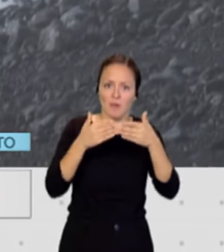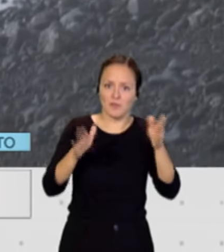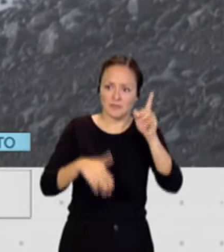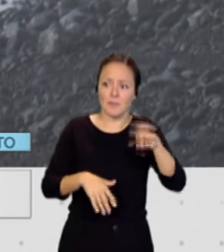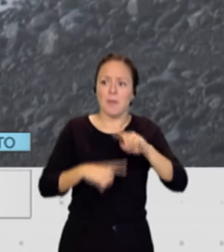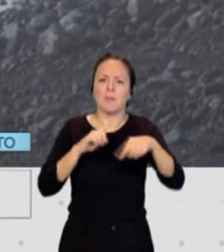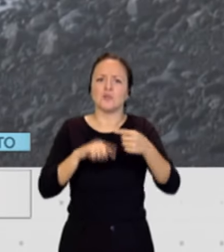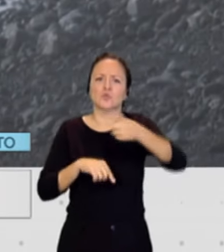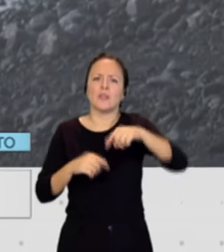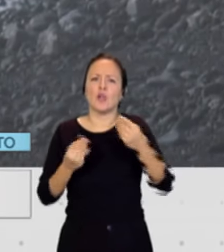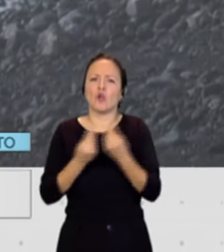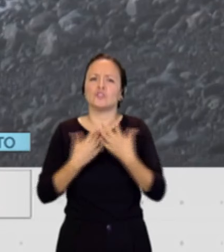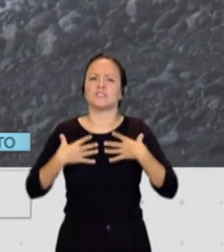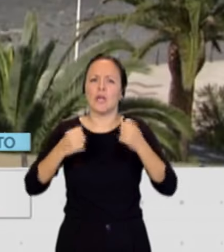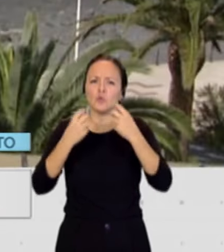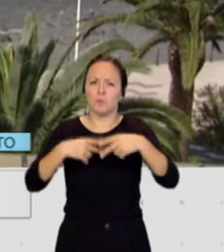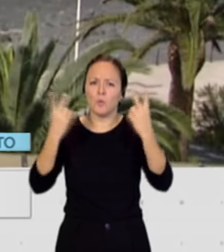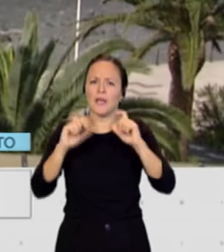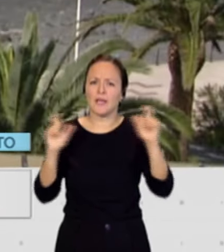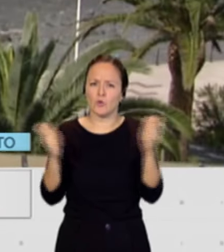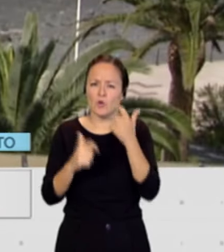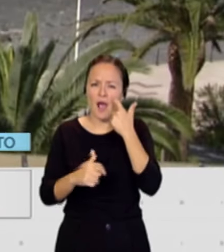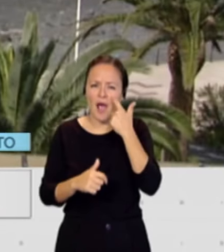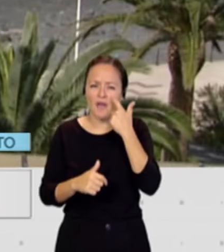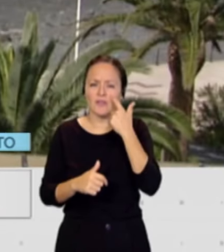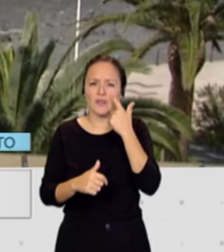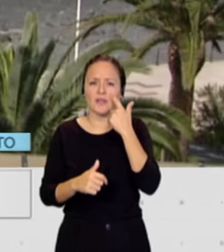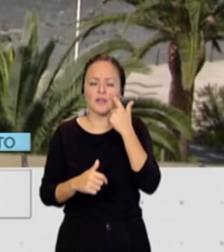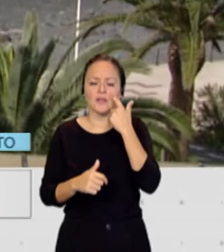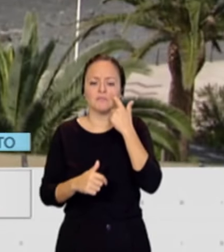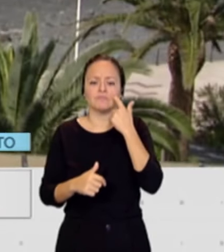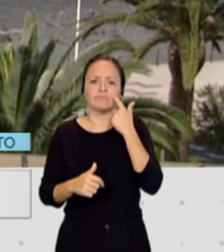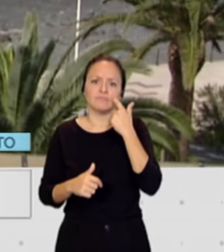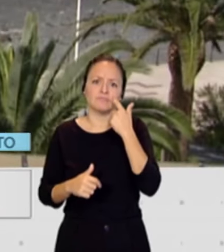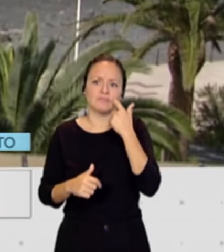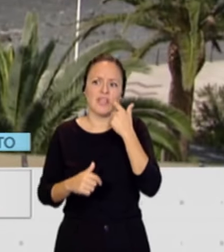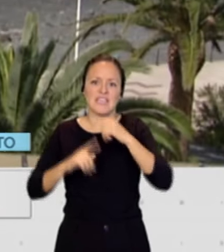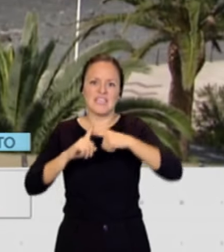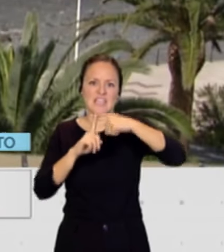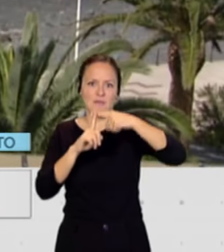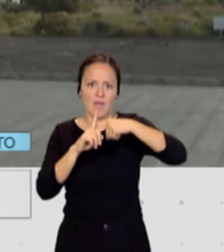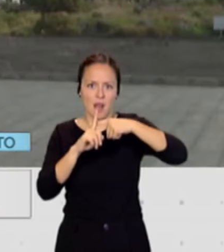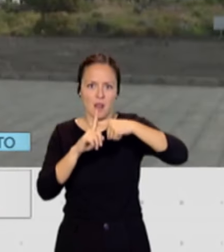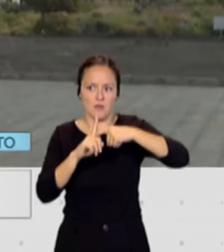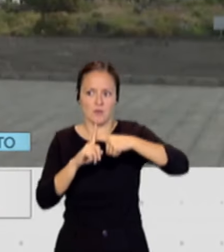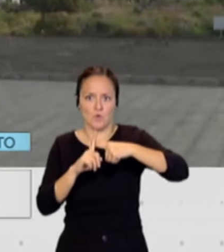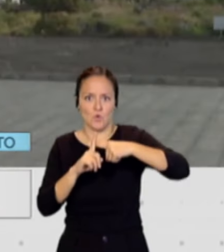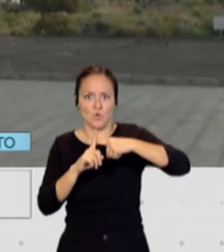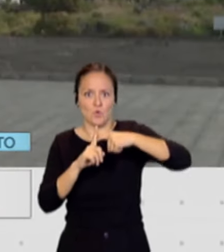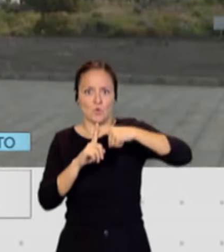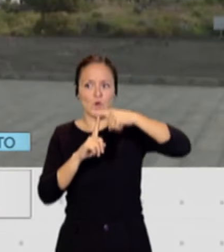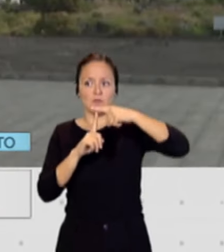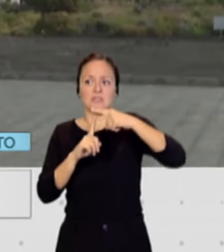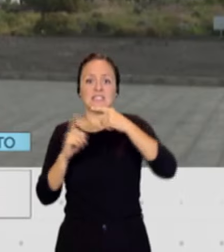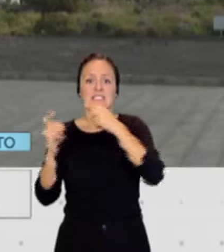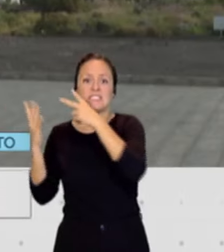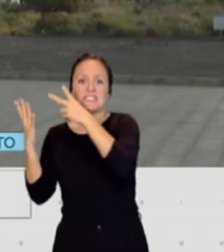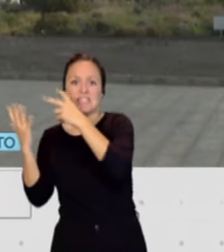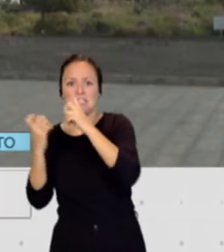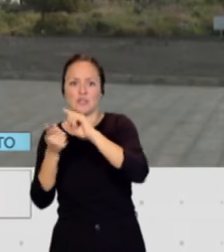pública para cambiar ese ese nivel de de partes por millón como siempre últimamente hablamos para ver si se puede elevar de 700 a 1000 y que se